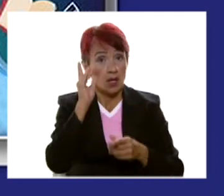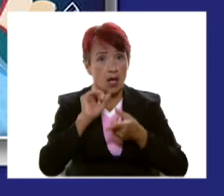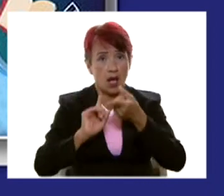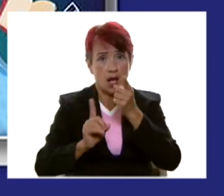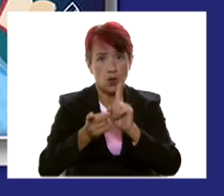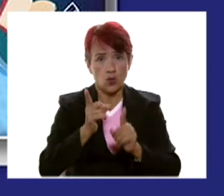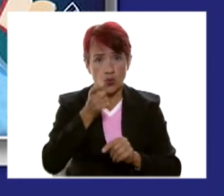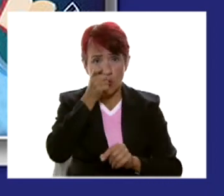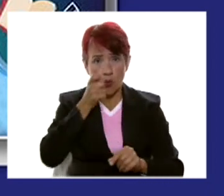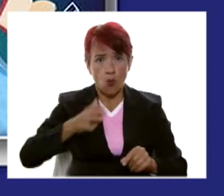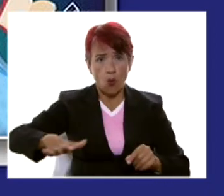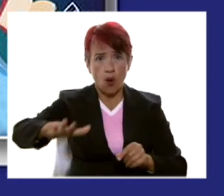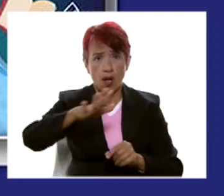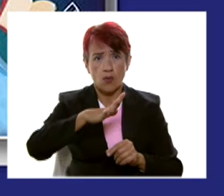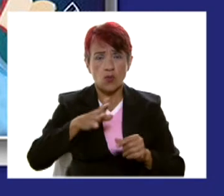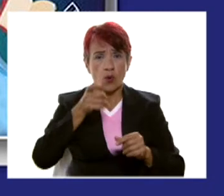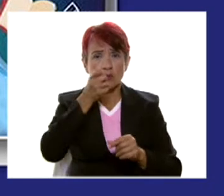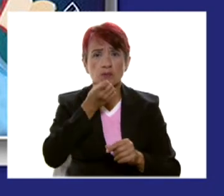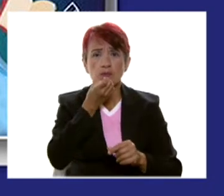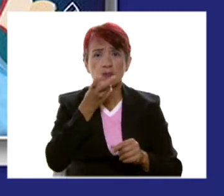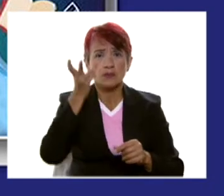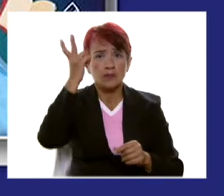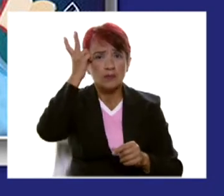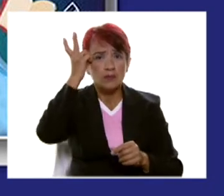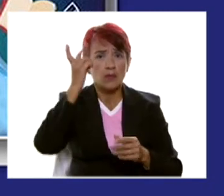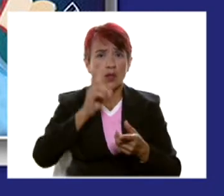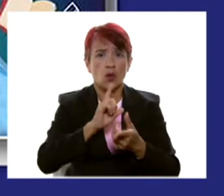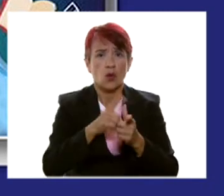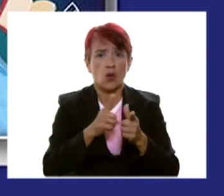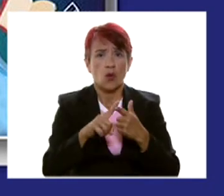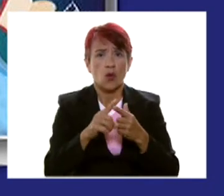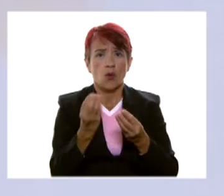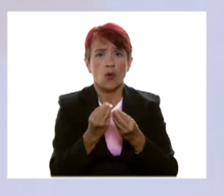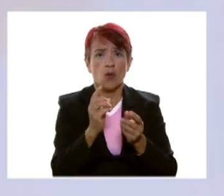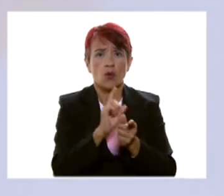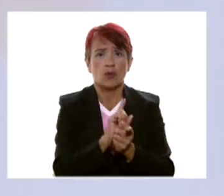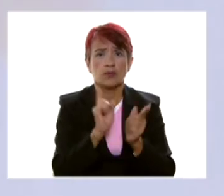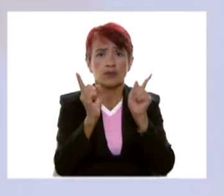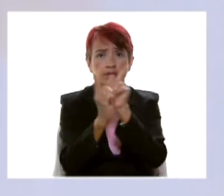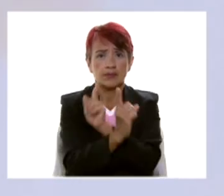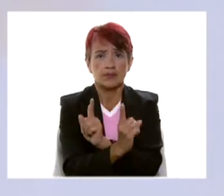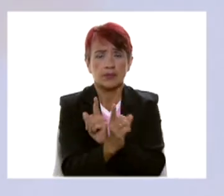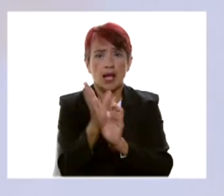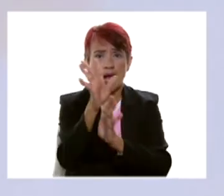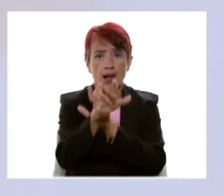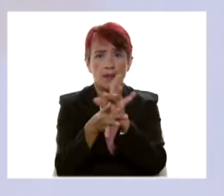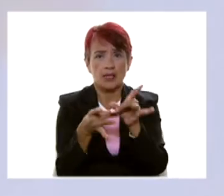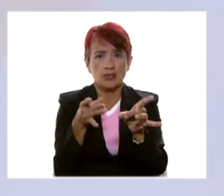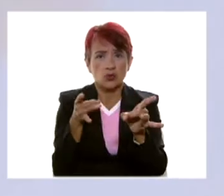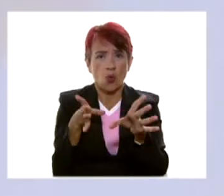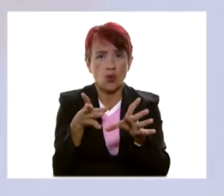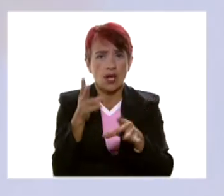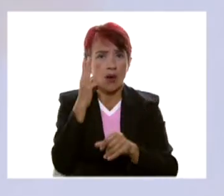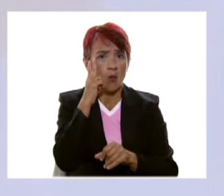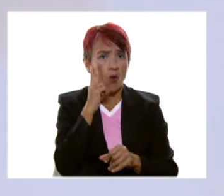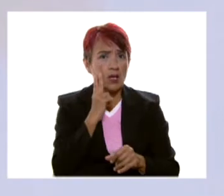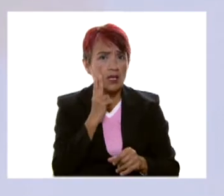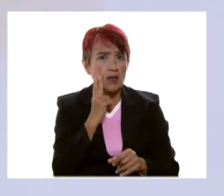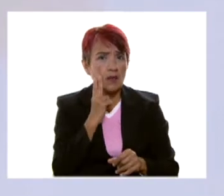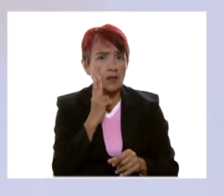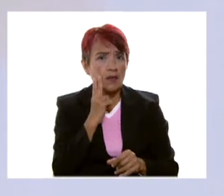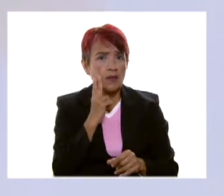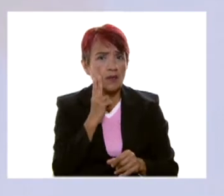nuestros pueblos indígenas fueron desplazados o han sido desplazados, sobre todo en el estado Amazonas, en el estado Bolívar, por los